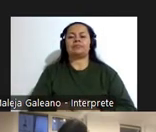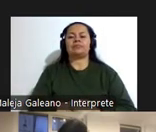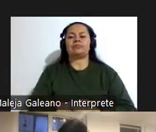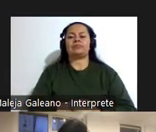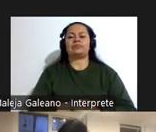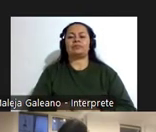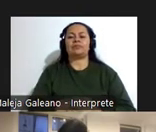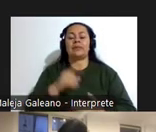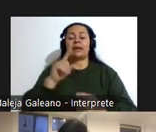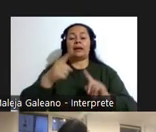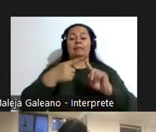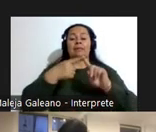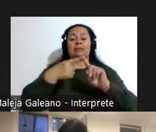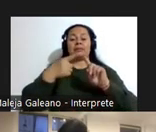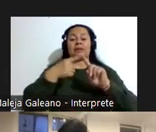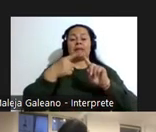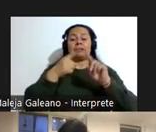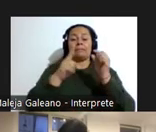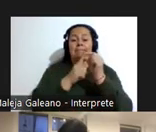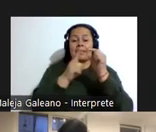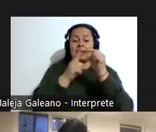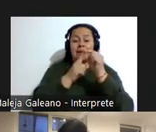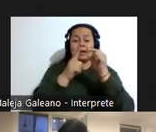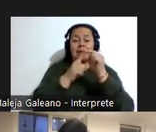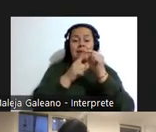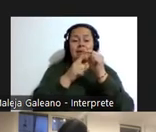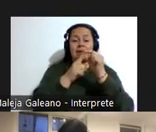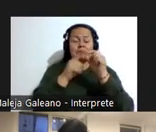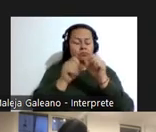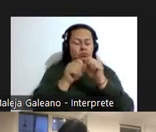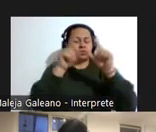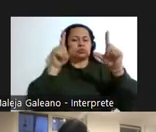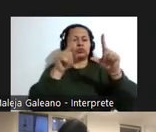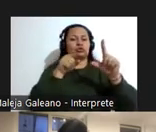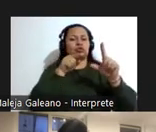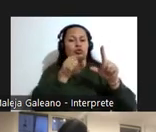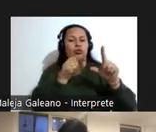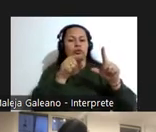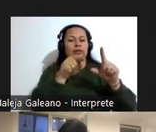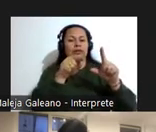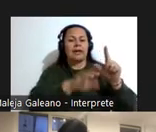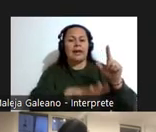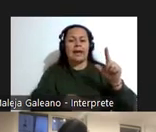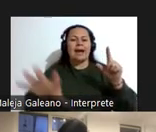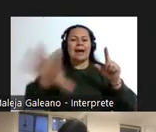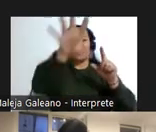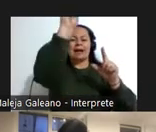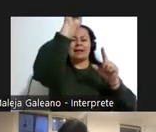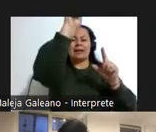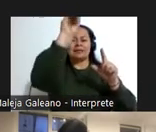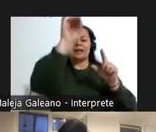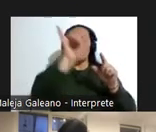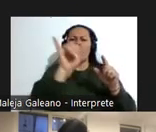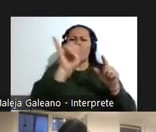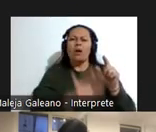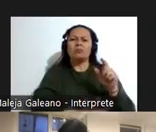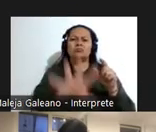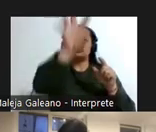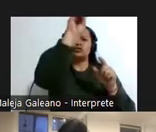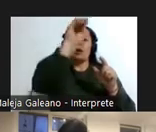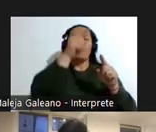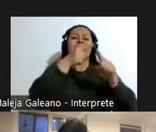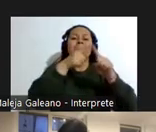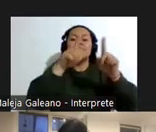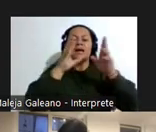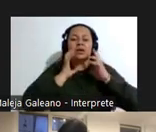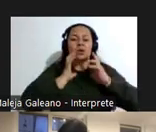La primera palabra que aparece en esta invitación de la masterclass es cartografías. Entonces, lo que